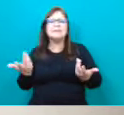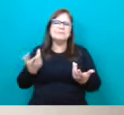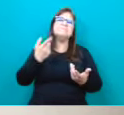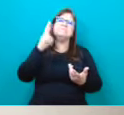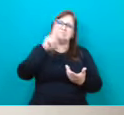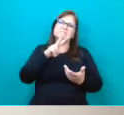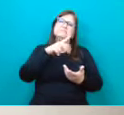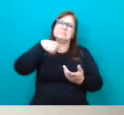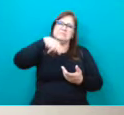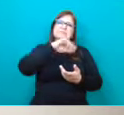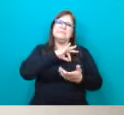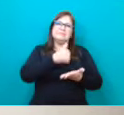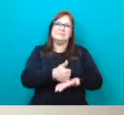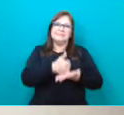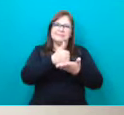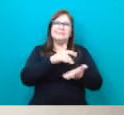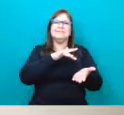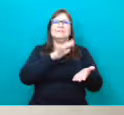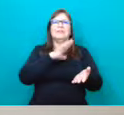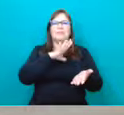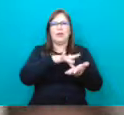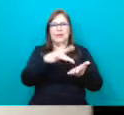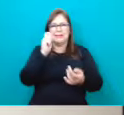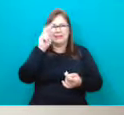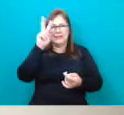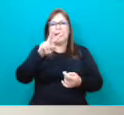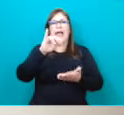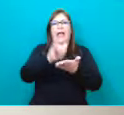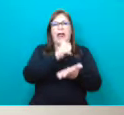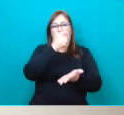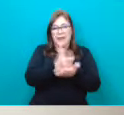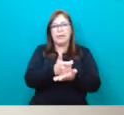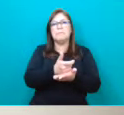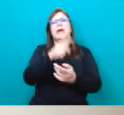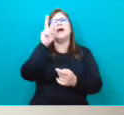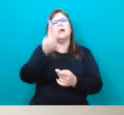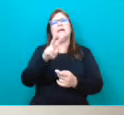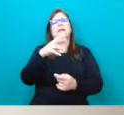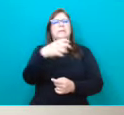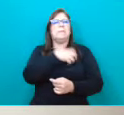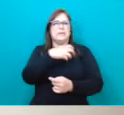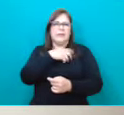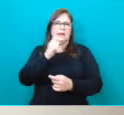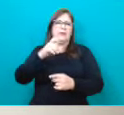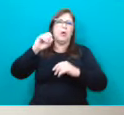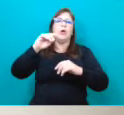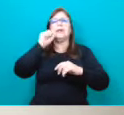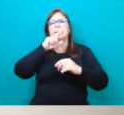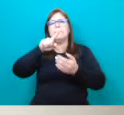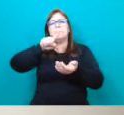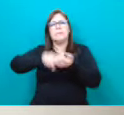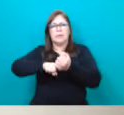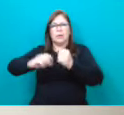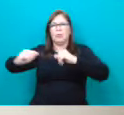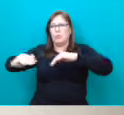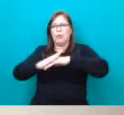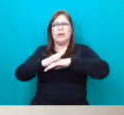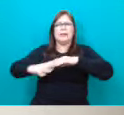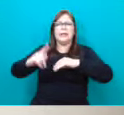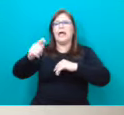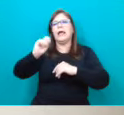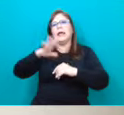pues ellos estarán muy agradecidos de tu ayuda. Dado que Jalap es la capital de un estado costero, pues los mariscos forman parte